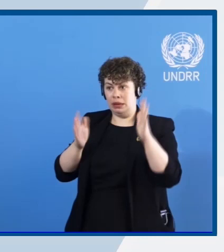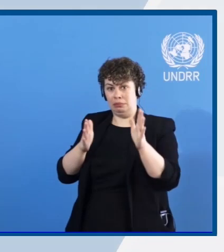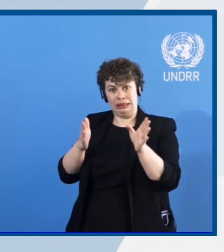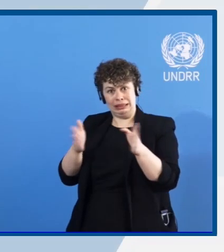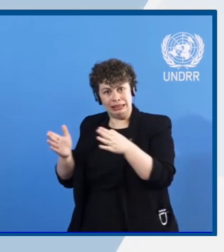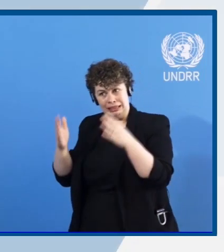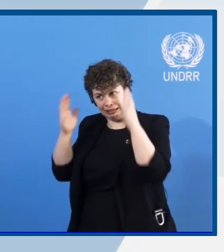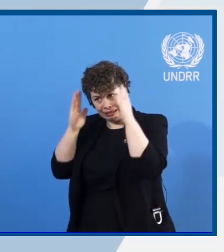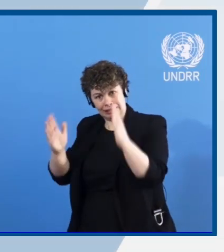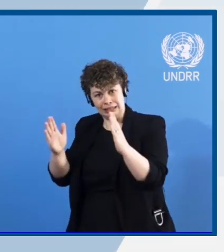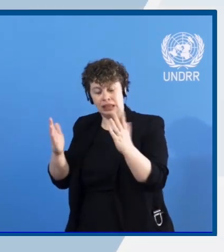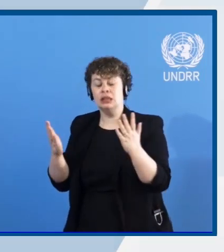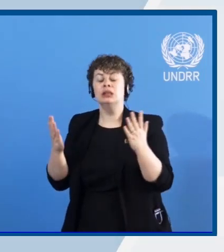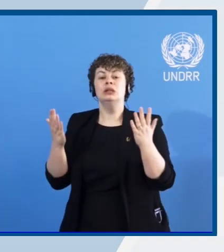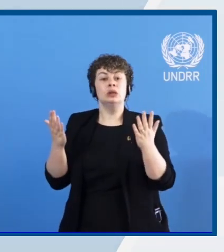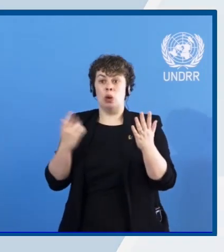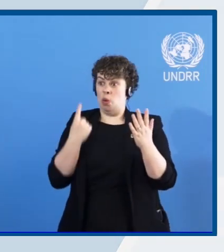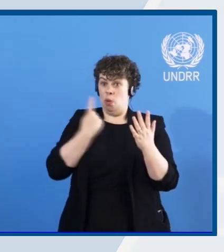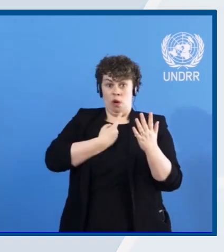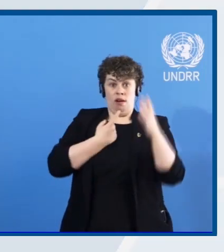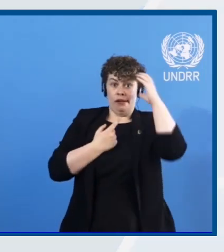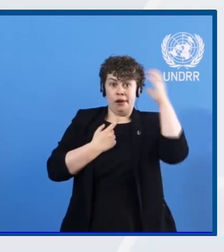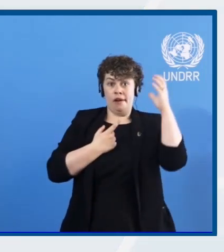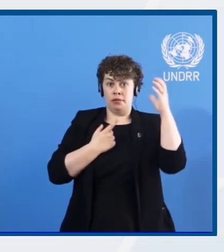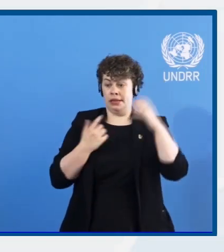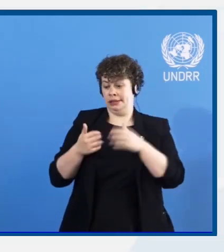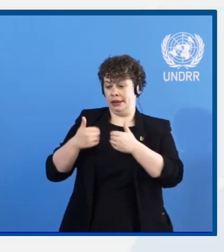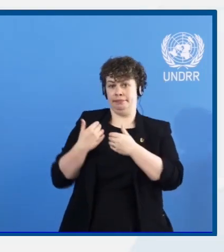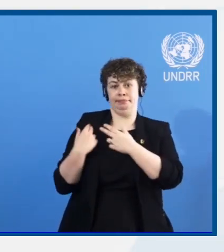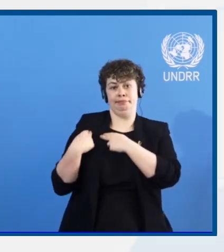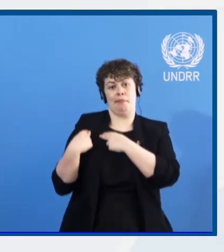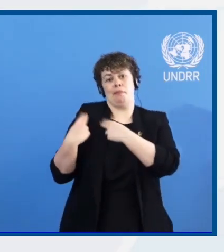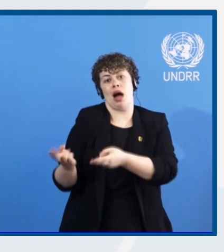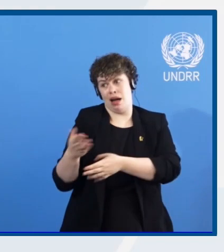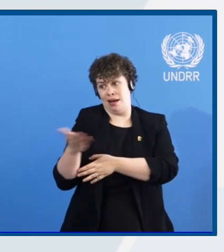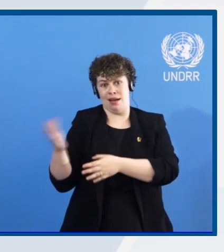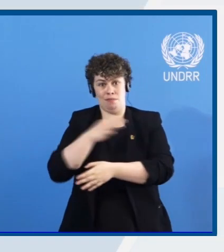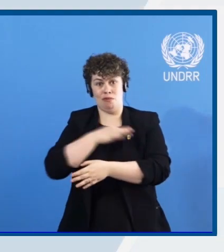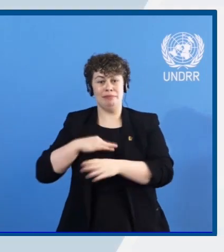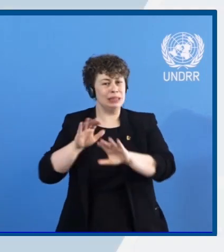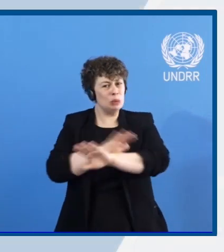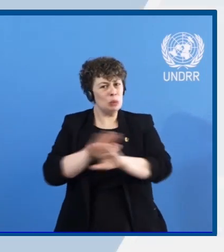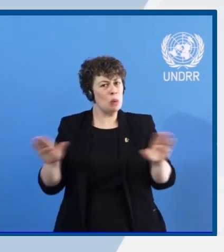de manera distinta esta integrar al sector productivo. Y como bien lo dijo Elena,